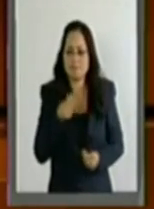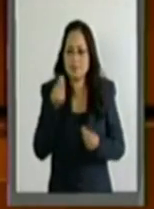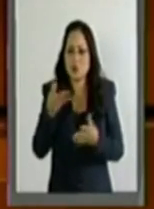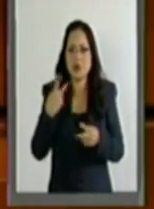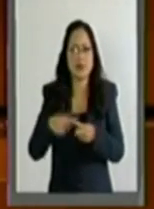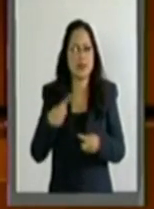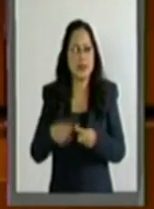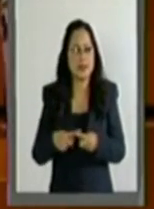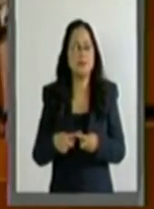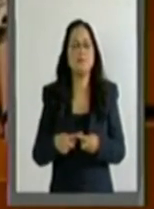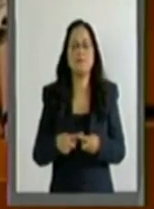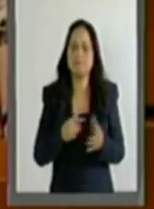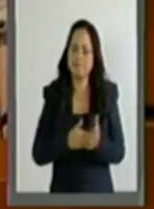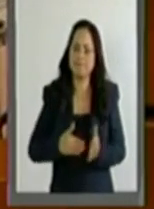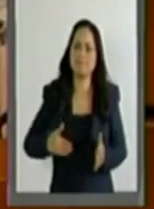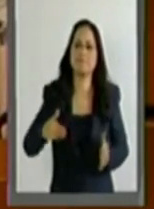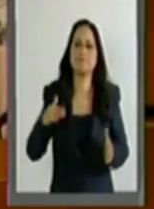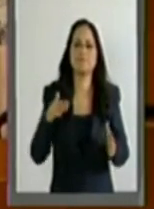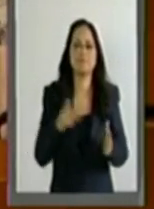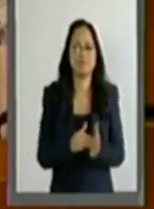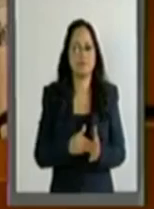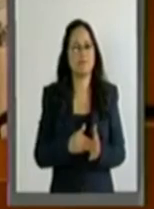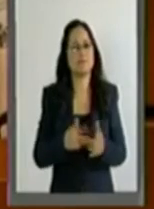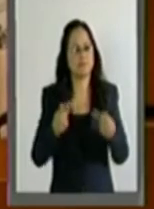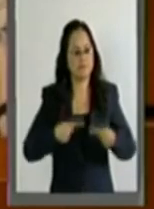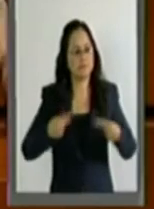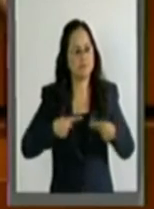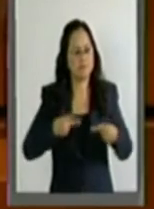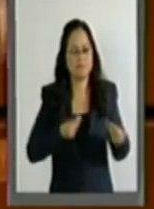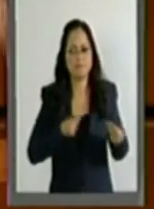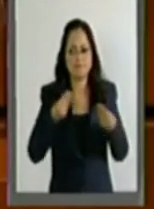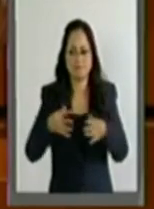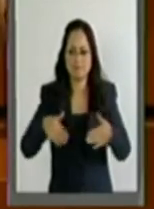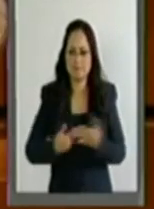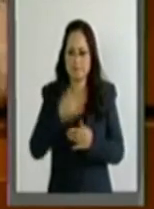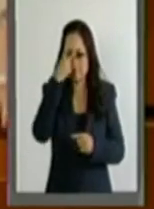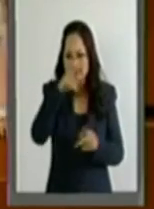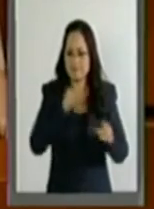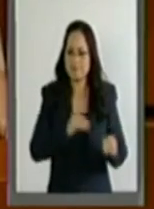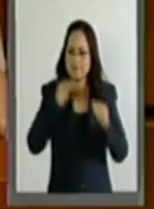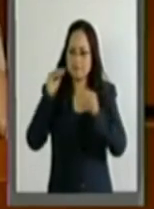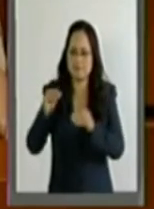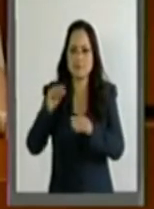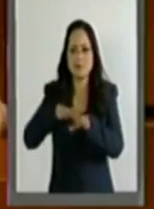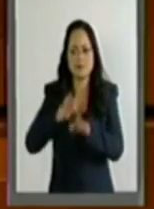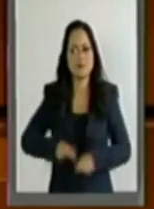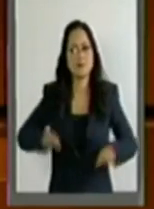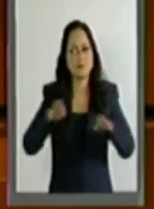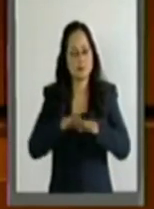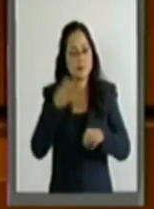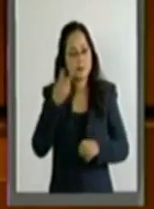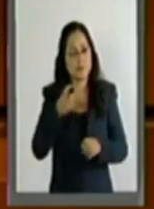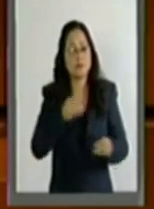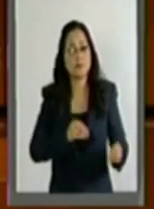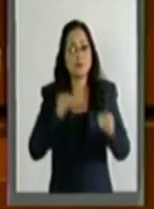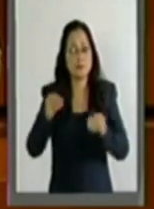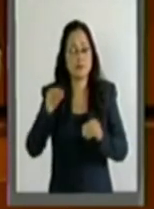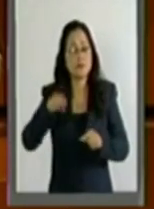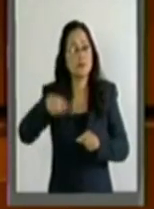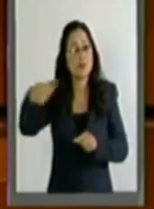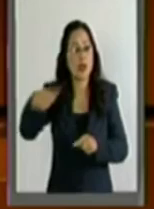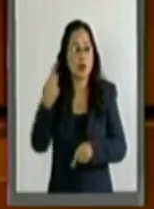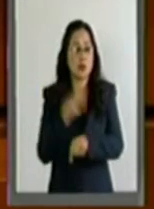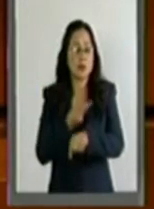aportado millones de seres humanos, mexicanos fundamentalmente, que han emigrado a